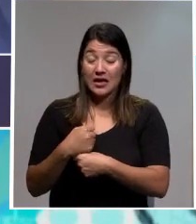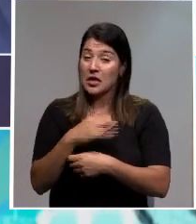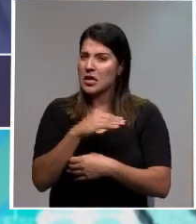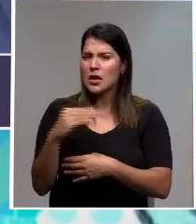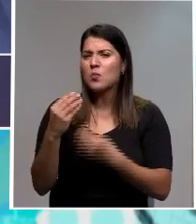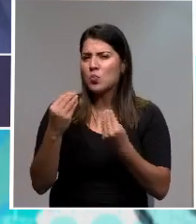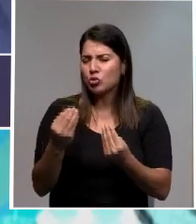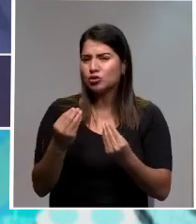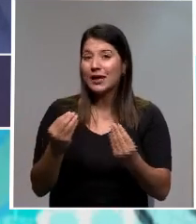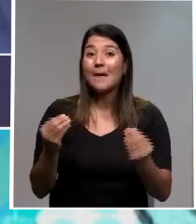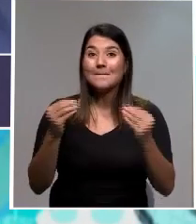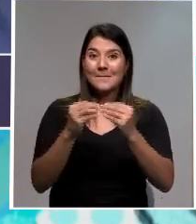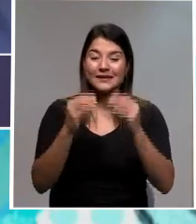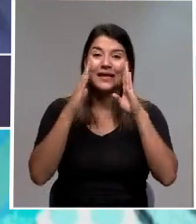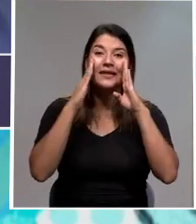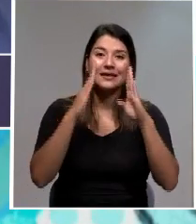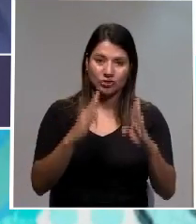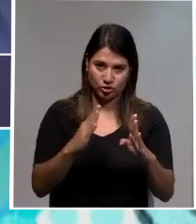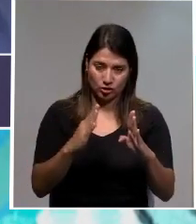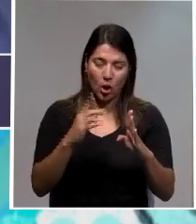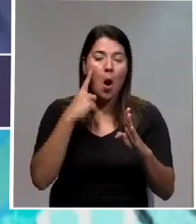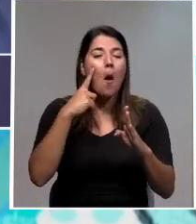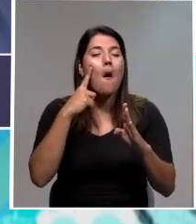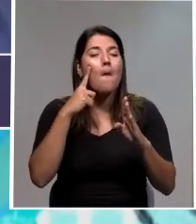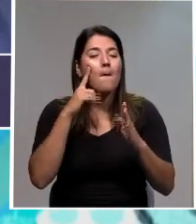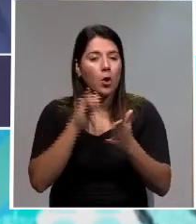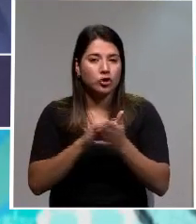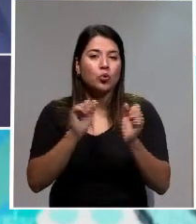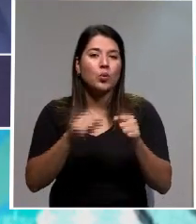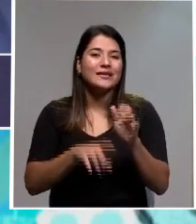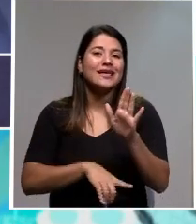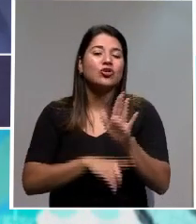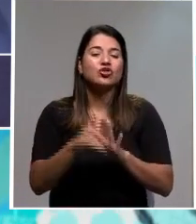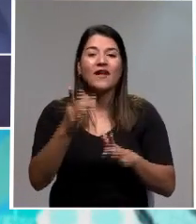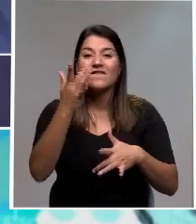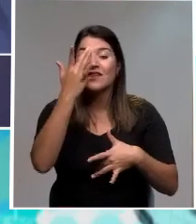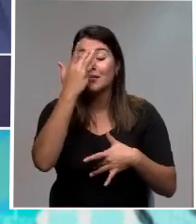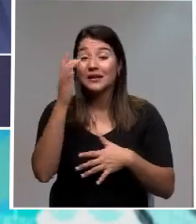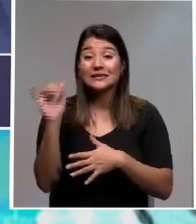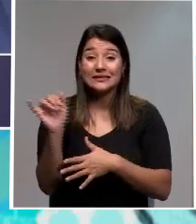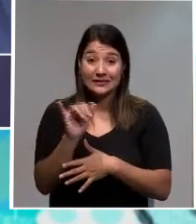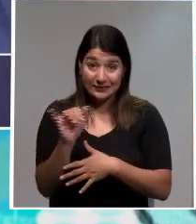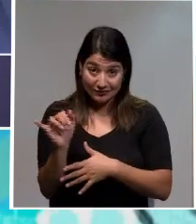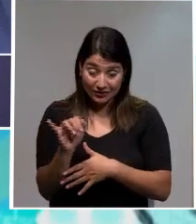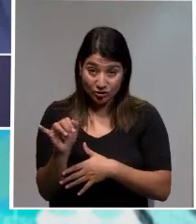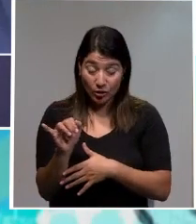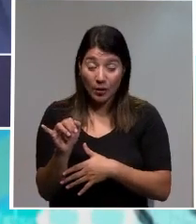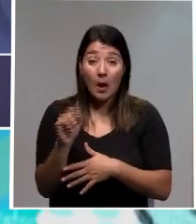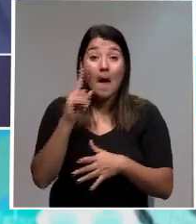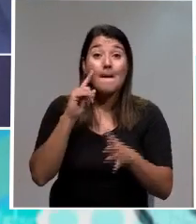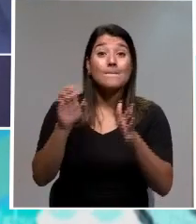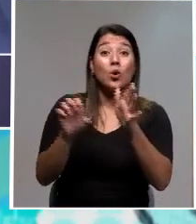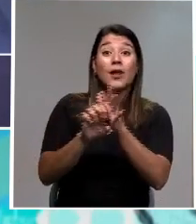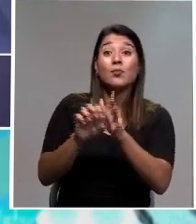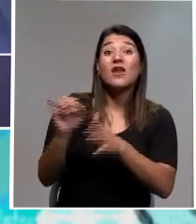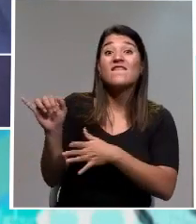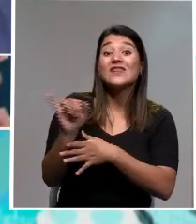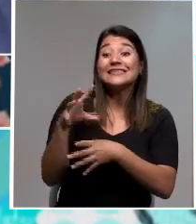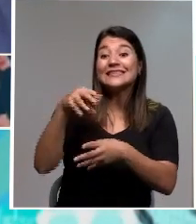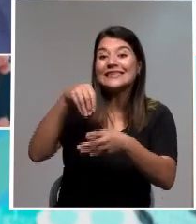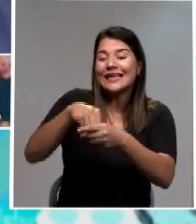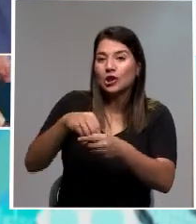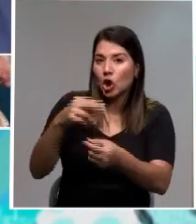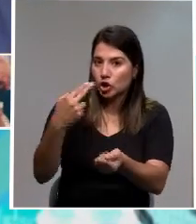intervenciones son causa para que se presenten enfermedades infecciosas. De hecho, las infecciones